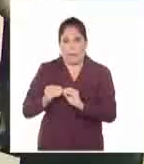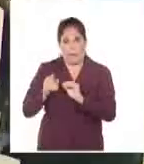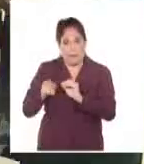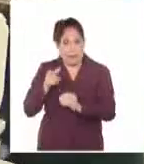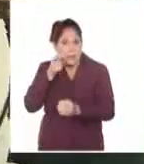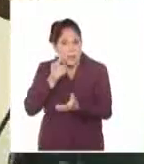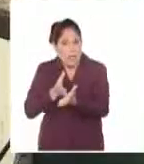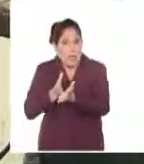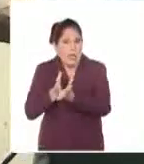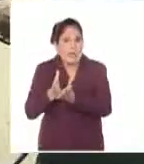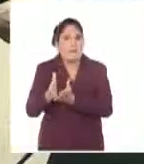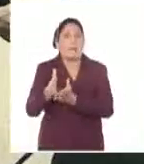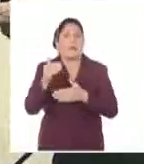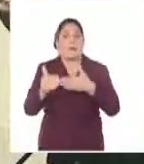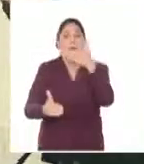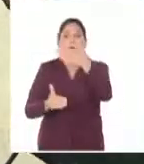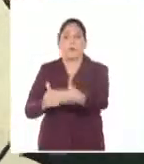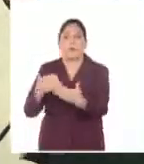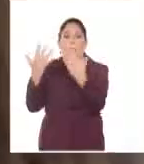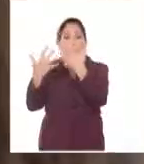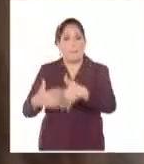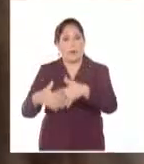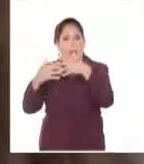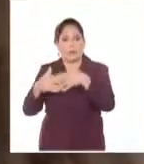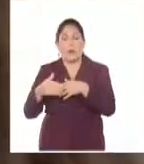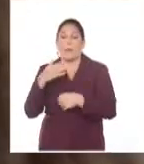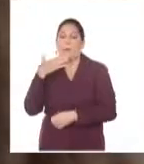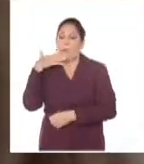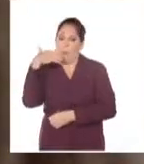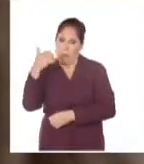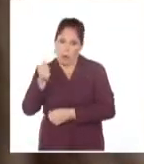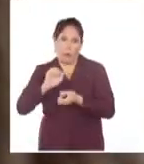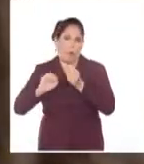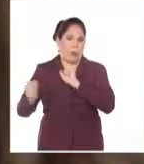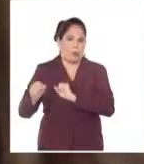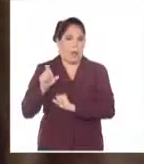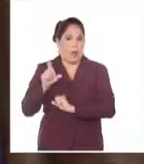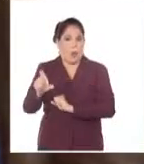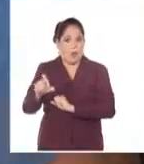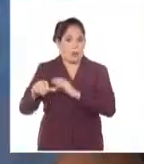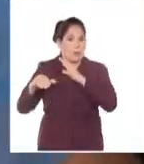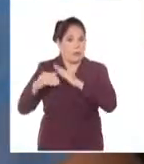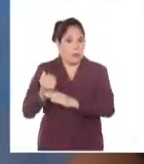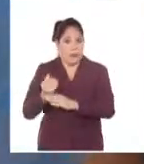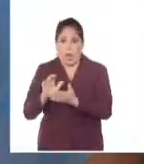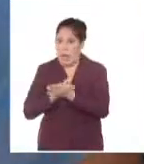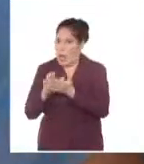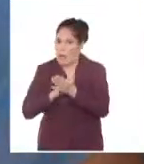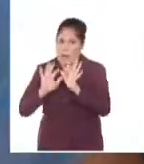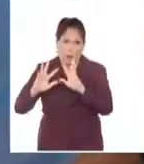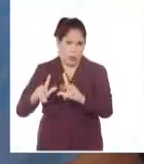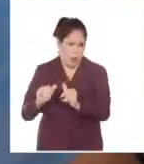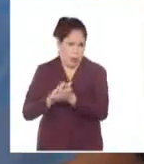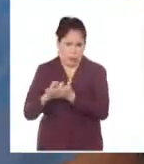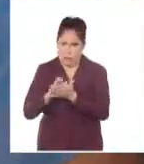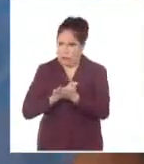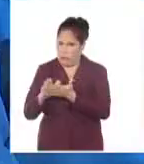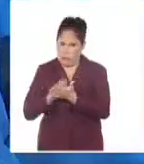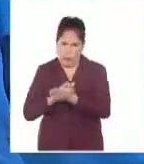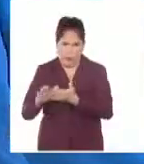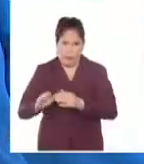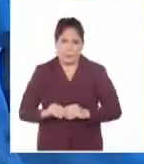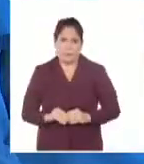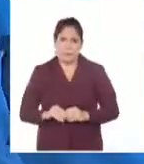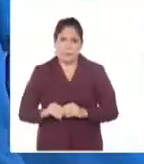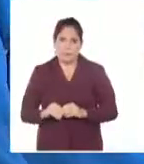a la trazabilidad del proceso productivo ha rendido frutos. En el último lustro no han ocurrido hechos delictivos o, como dicen aquí,